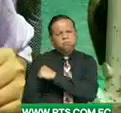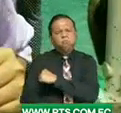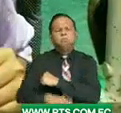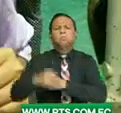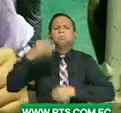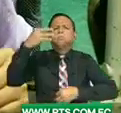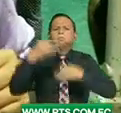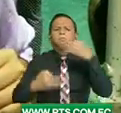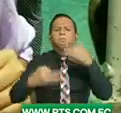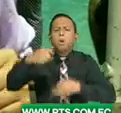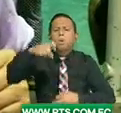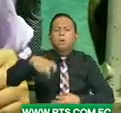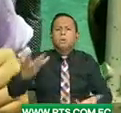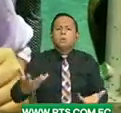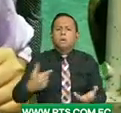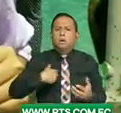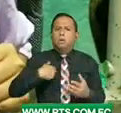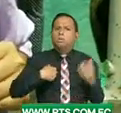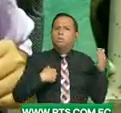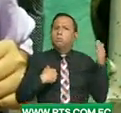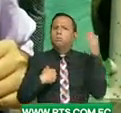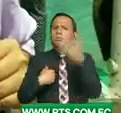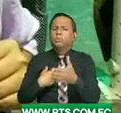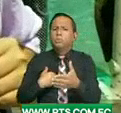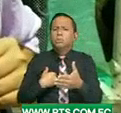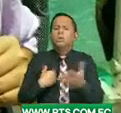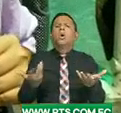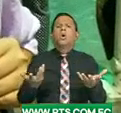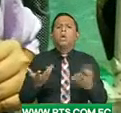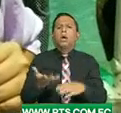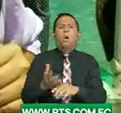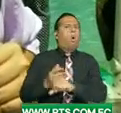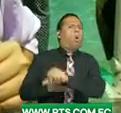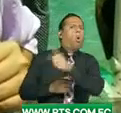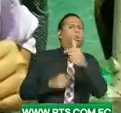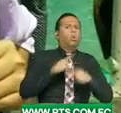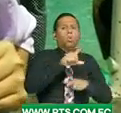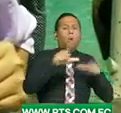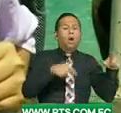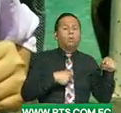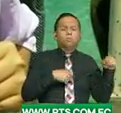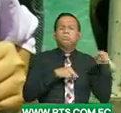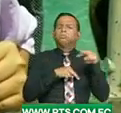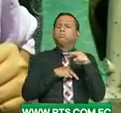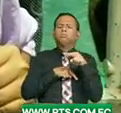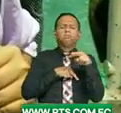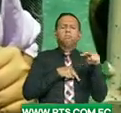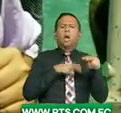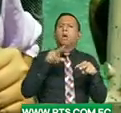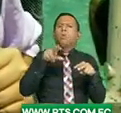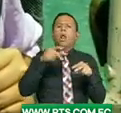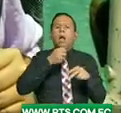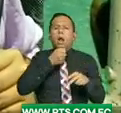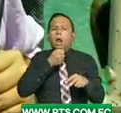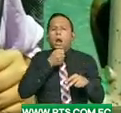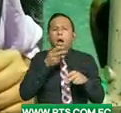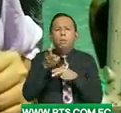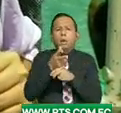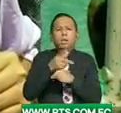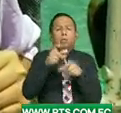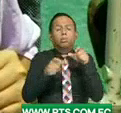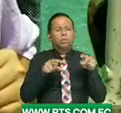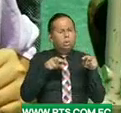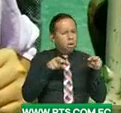justicia. Estuvimos allá en el Picolino, nosotros no en el paro, sino en el otro lado observando, igual que la prensa y la gente, vimos